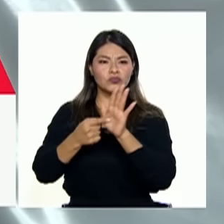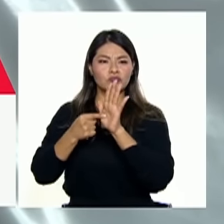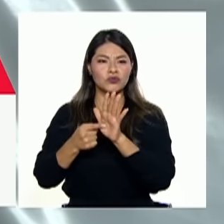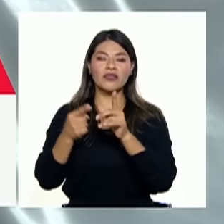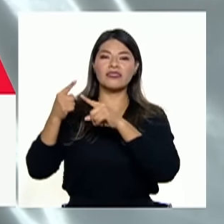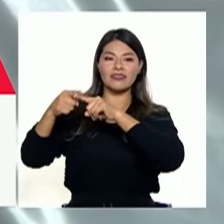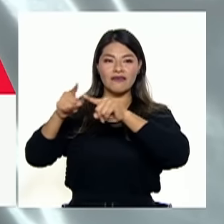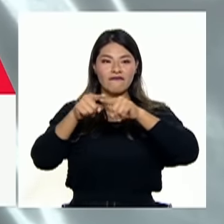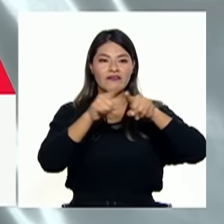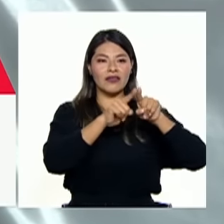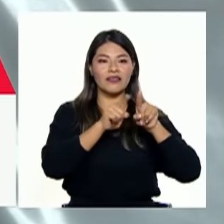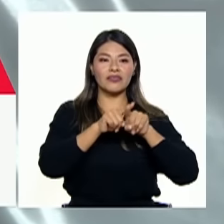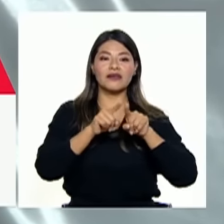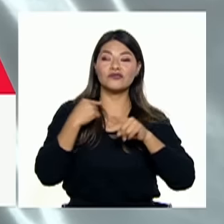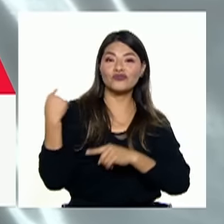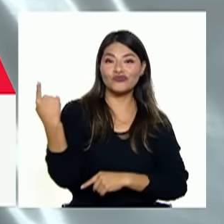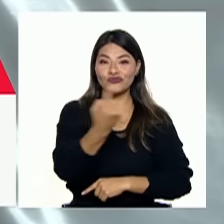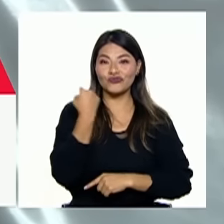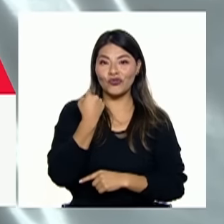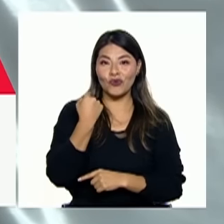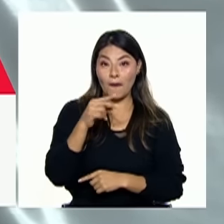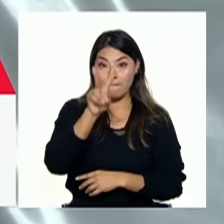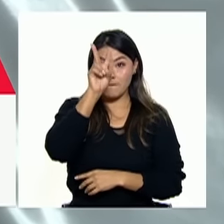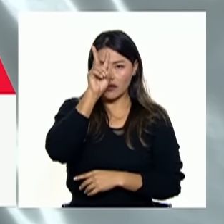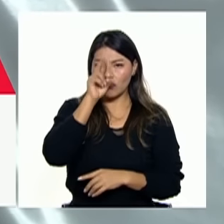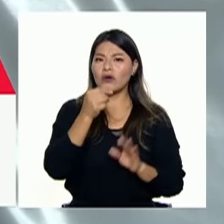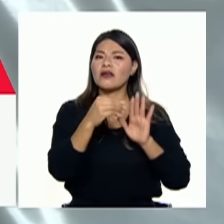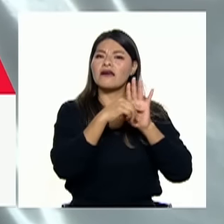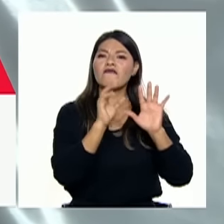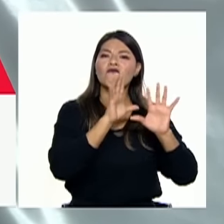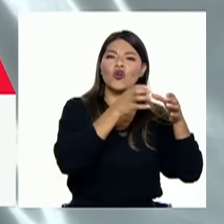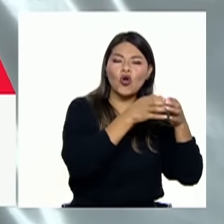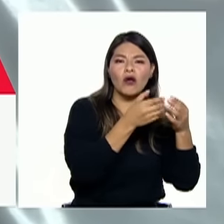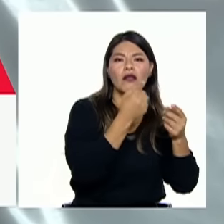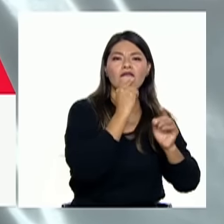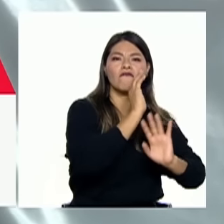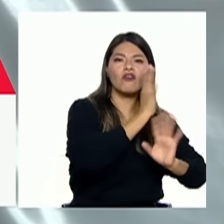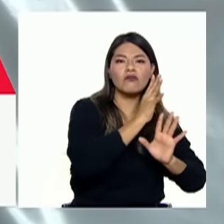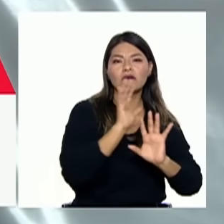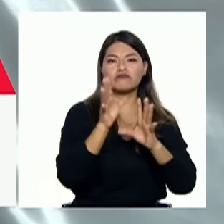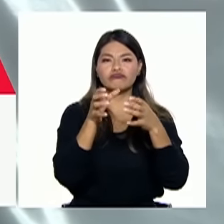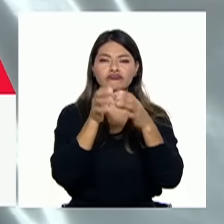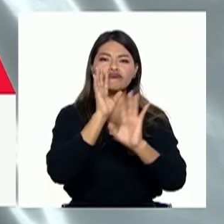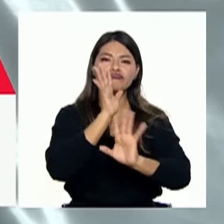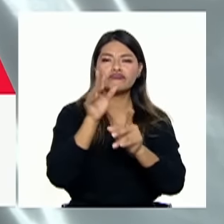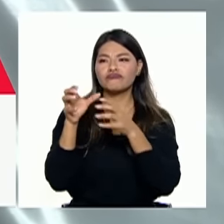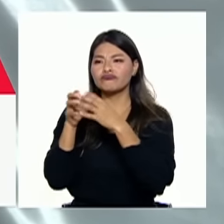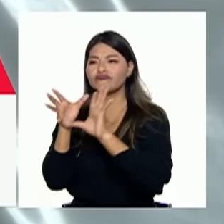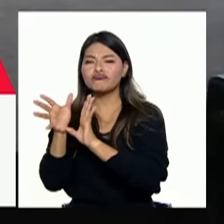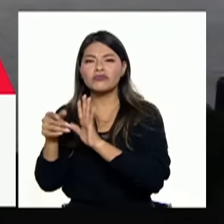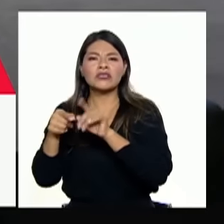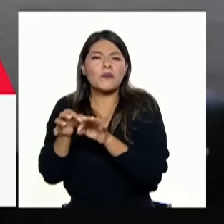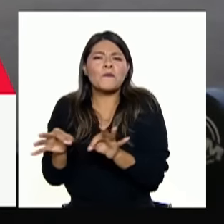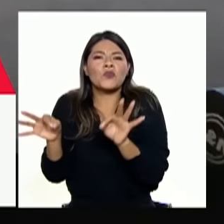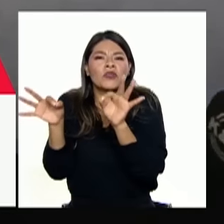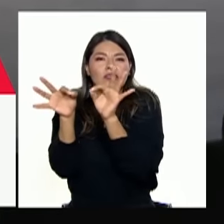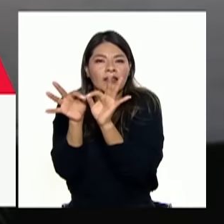en diferentes foros a nivel nacional, explicando la importancia estratégica de